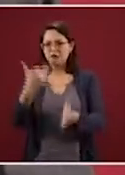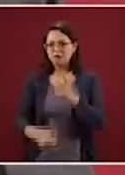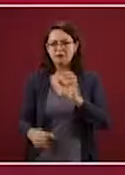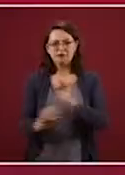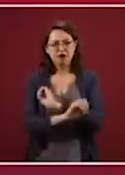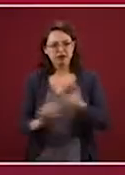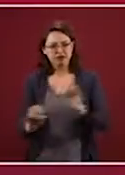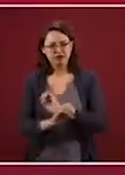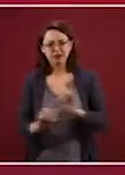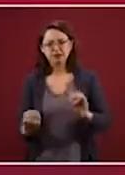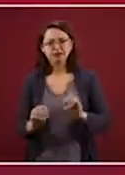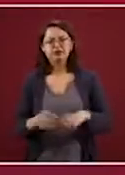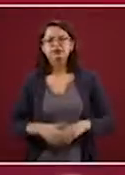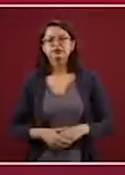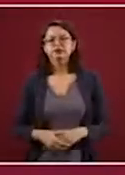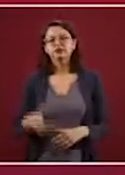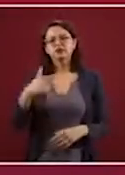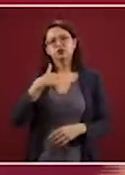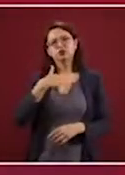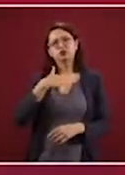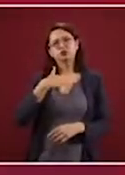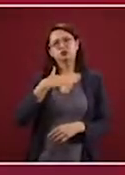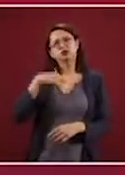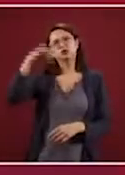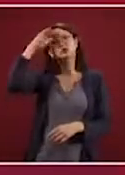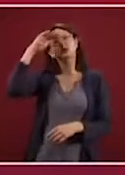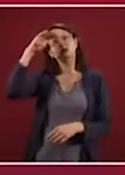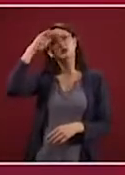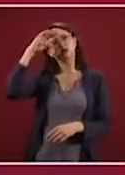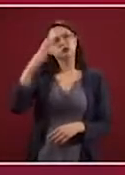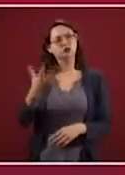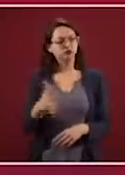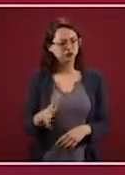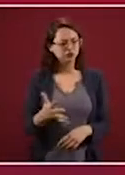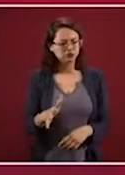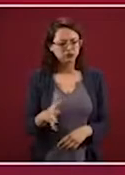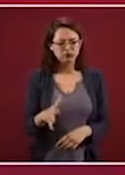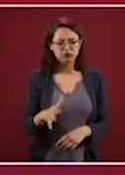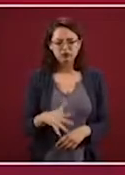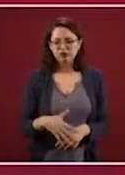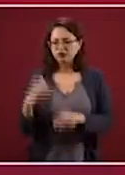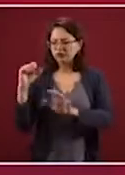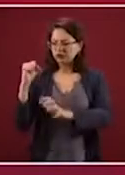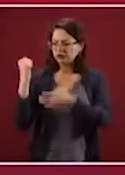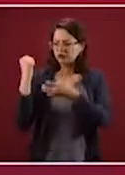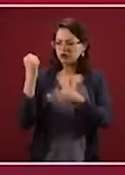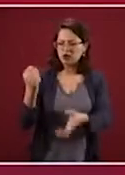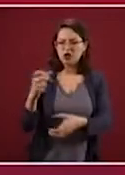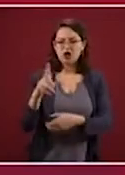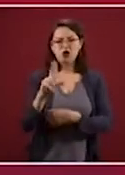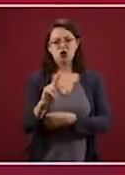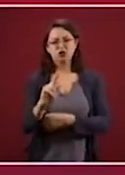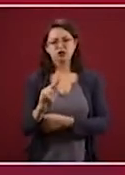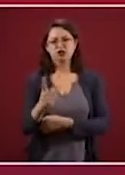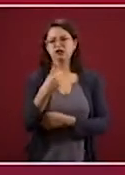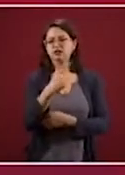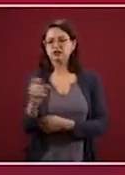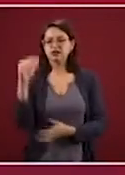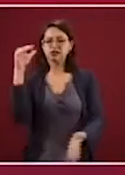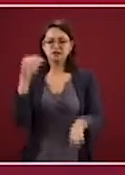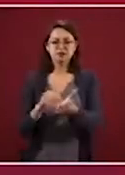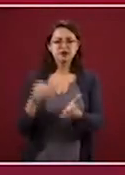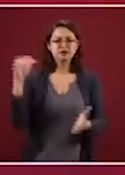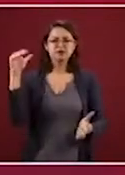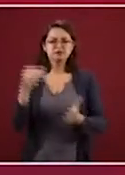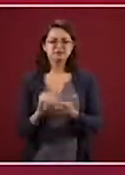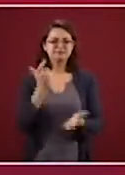yo calculo que vamos a destinada de 80 a 100 mil millones